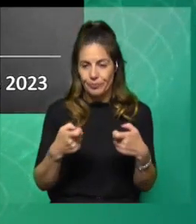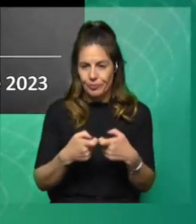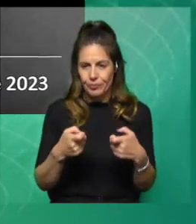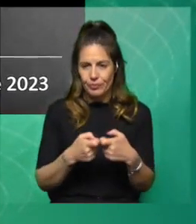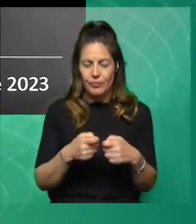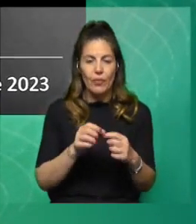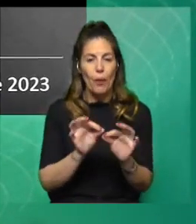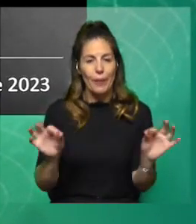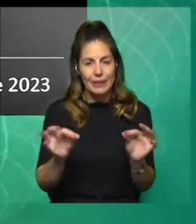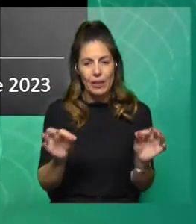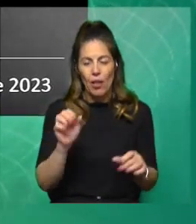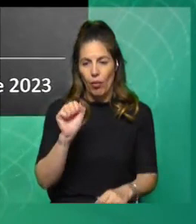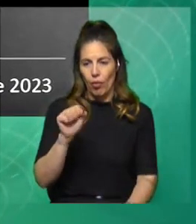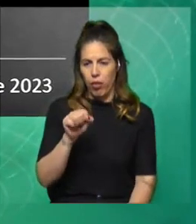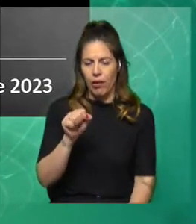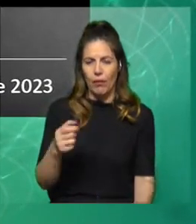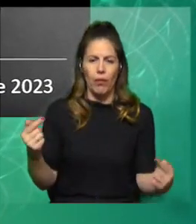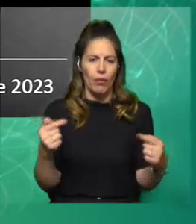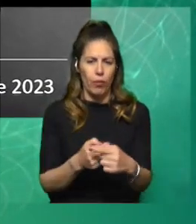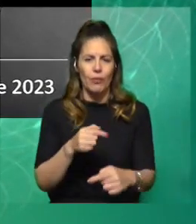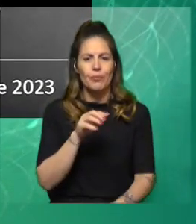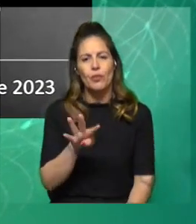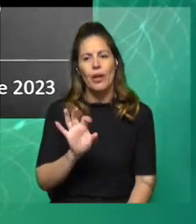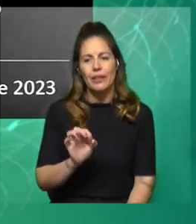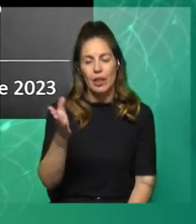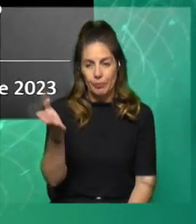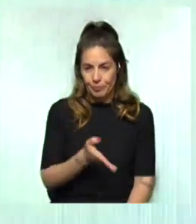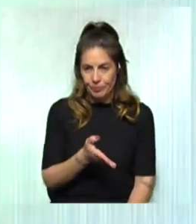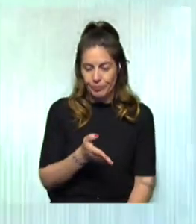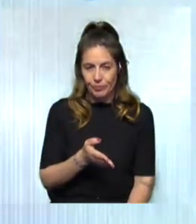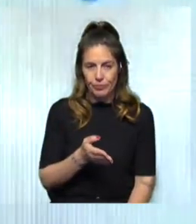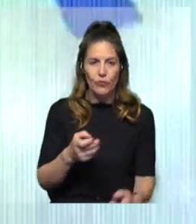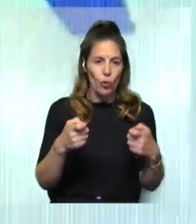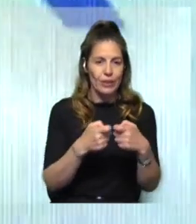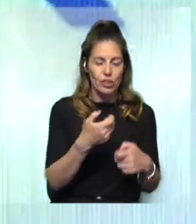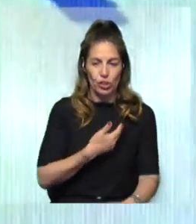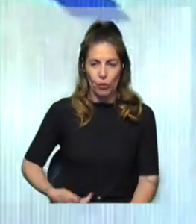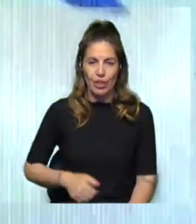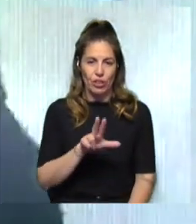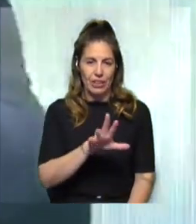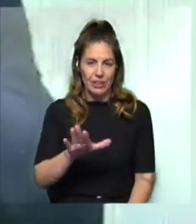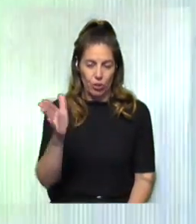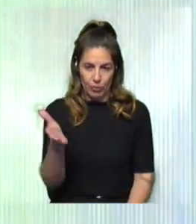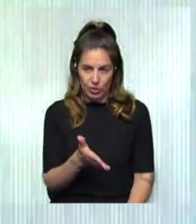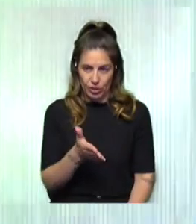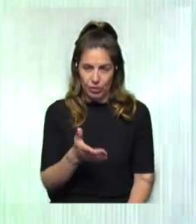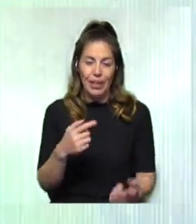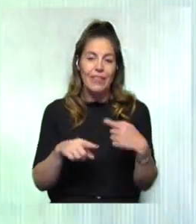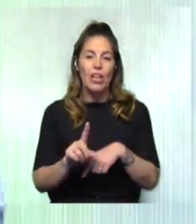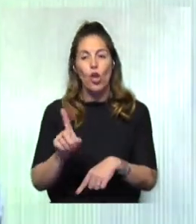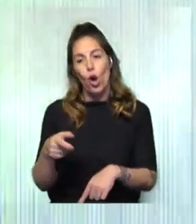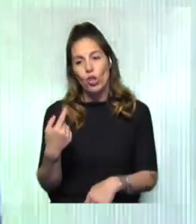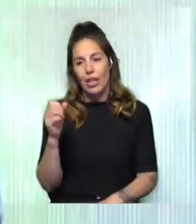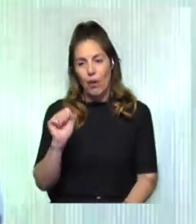Según la medición de equipos consultores, la oposición tiene un 40% de intención de voto y la coalición de gobierno 35%. En tanto, cifra indica